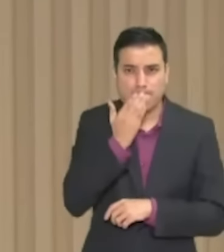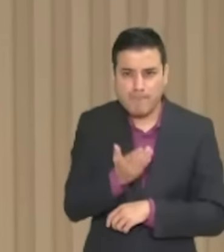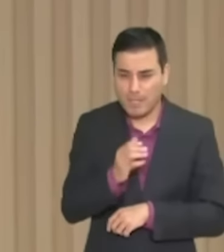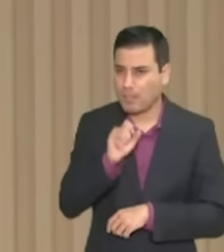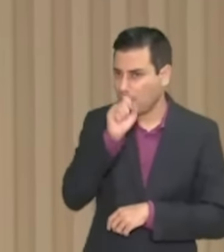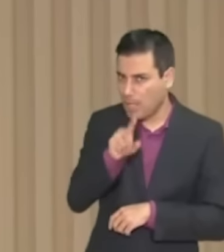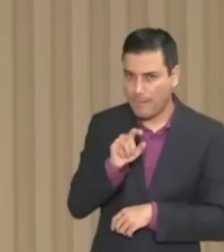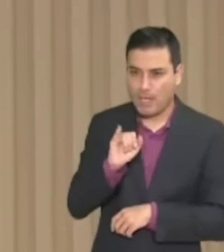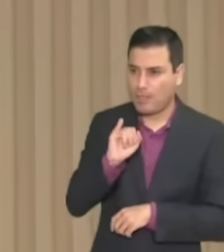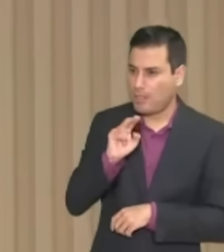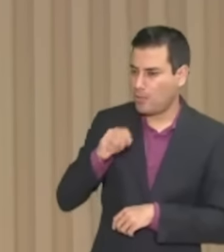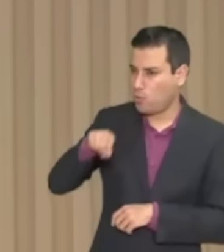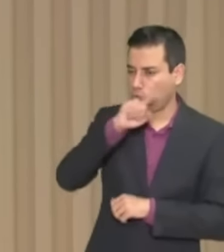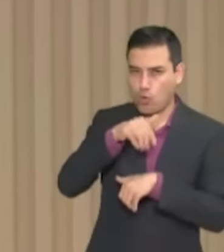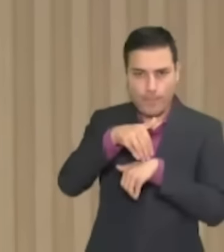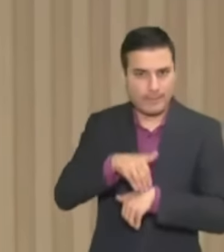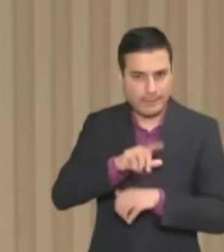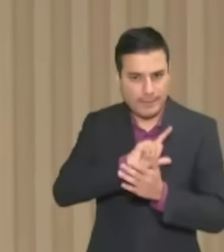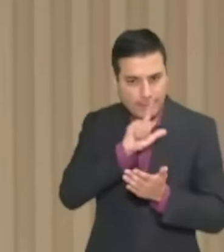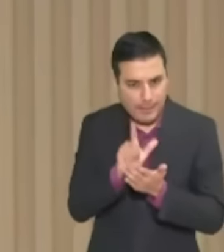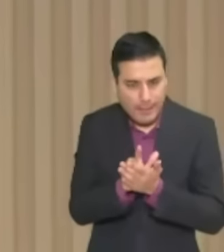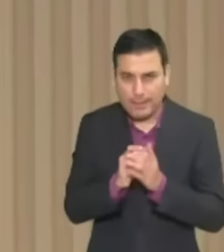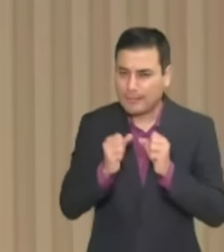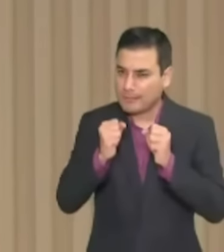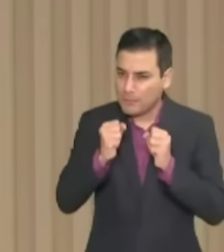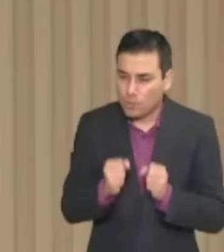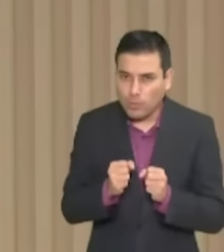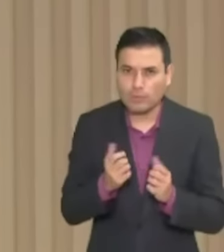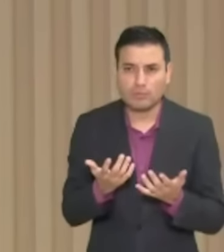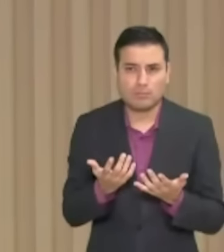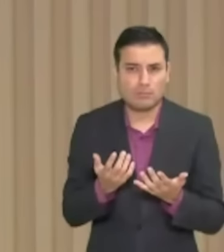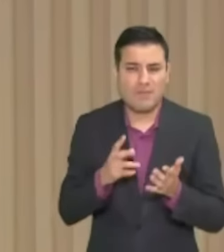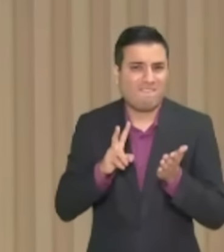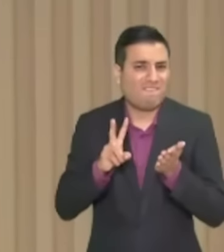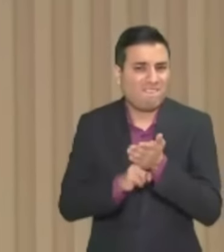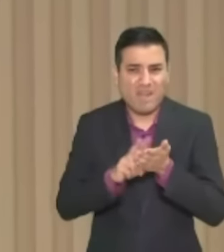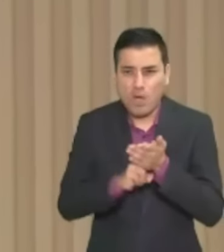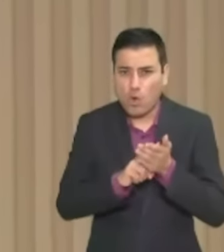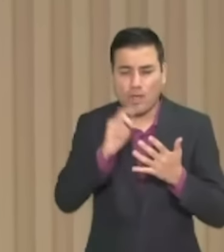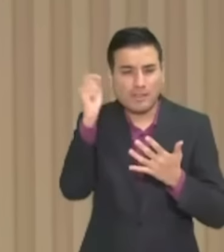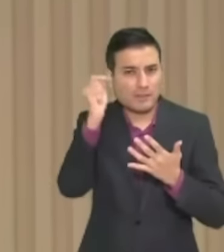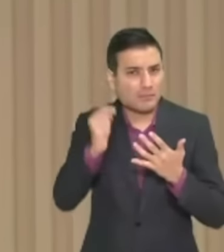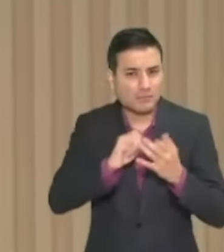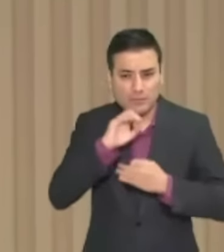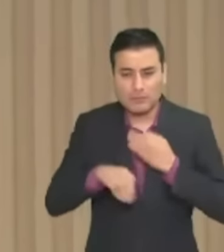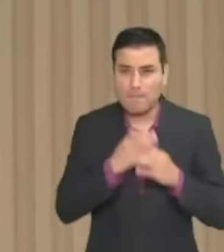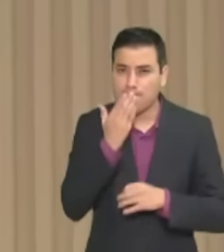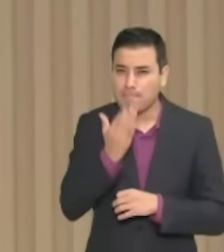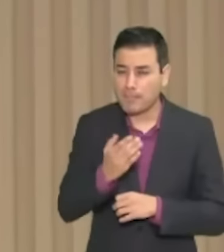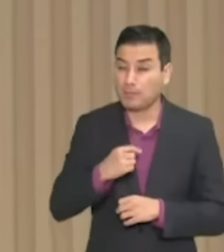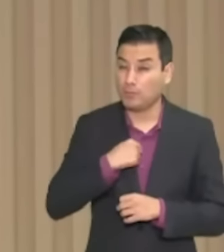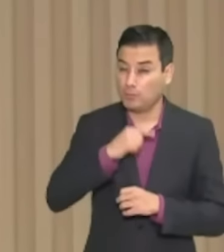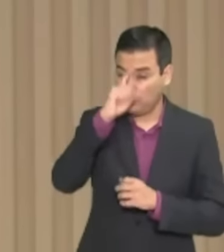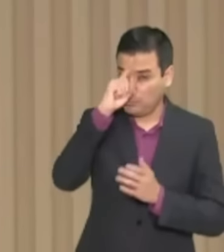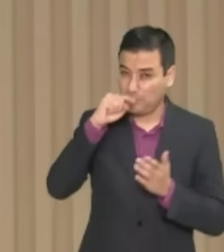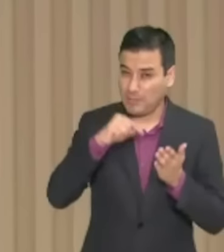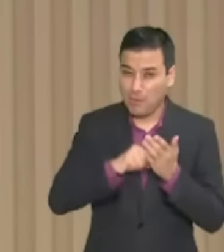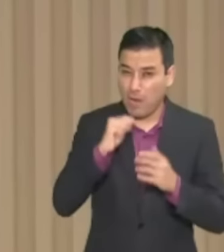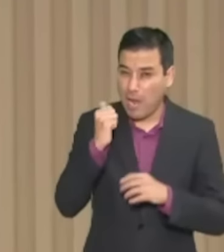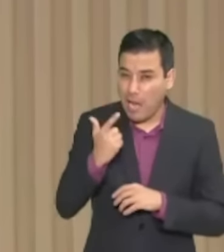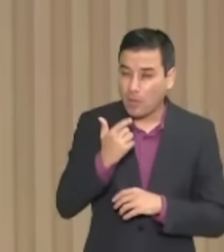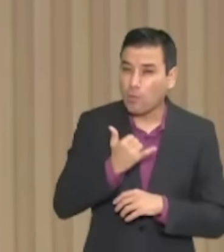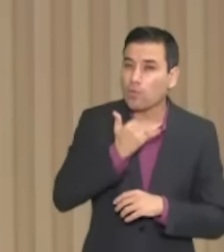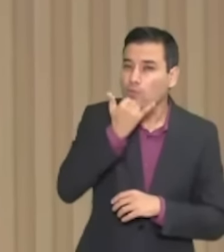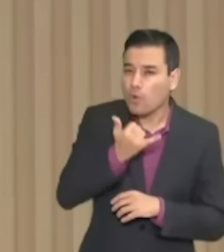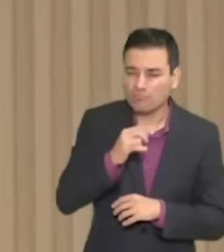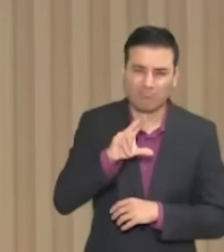corresponde, acatando la legalidad, la certeza, todo lo que los valores que nos ocupan aquí. Por lo tanto, no creo que haya